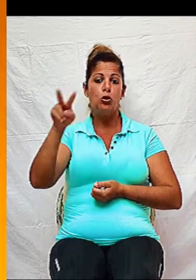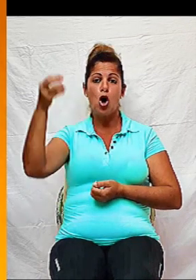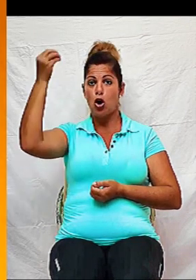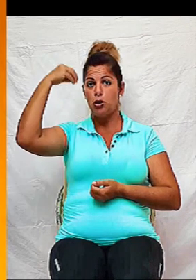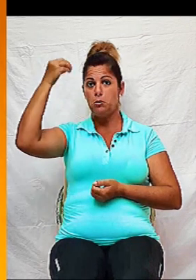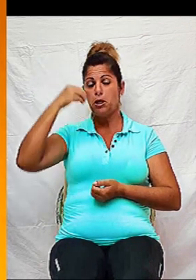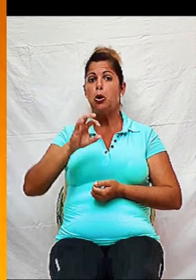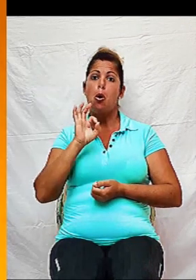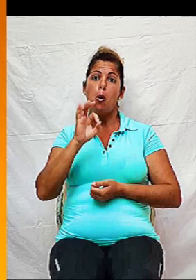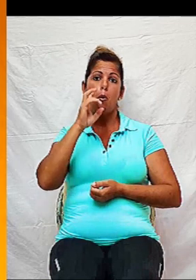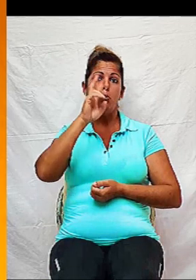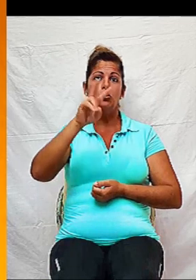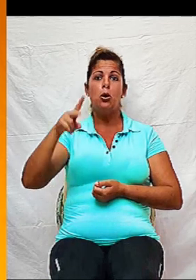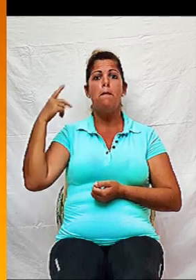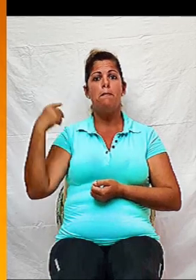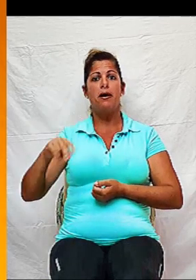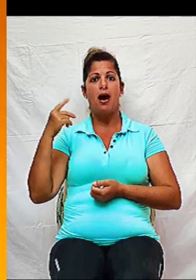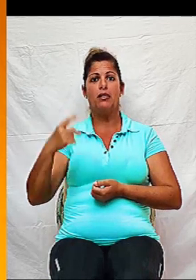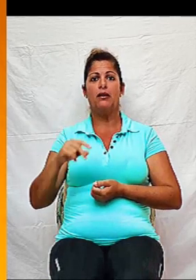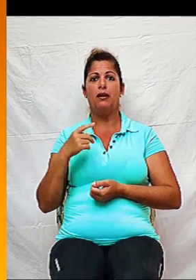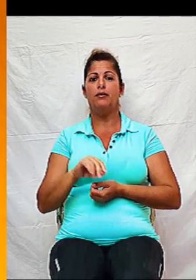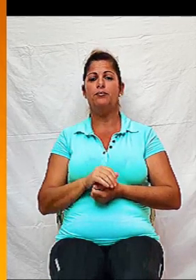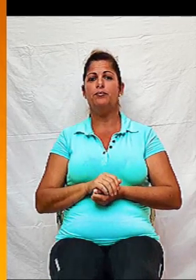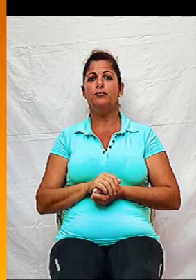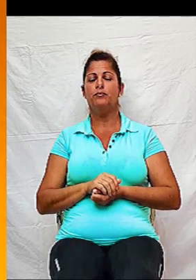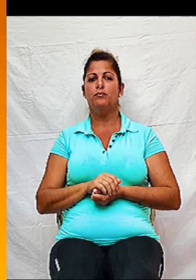¿Busco conocimiento o busco práctica?